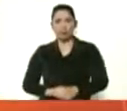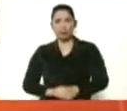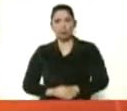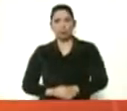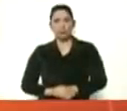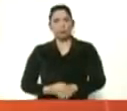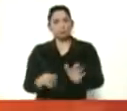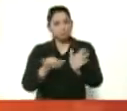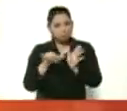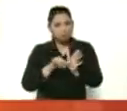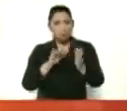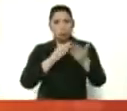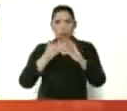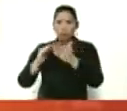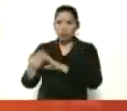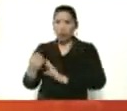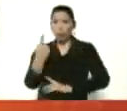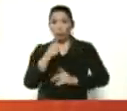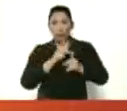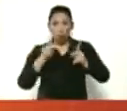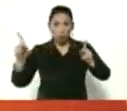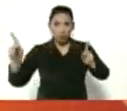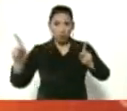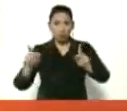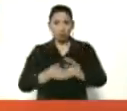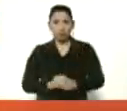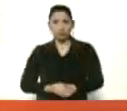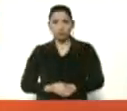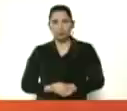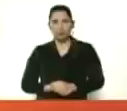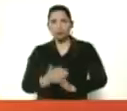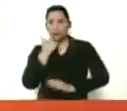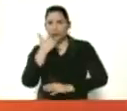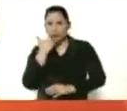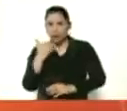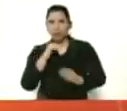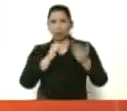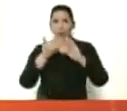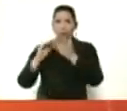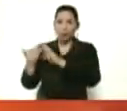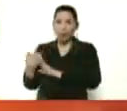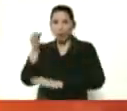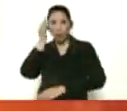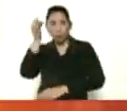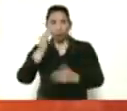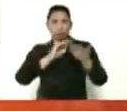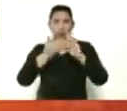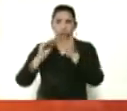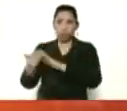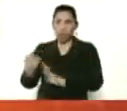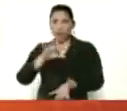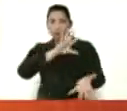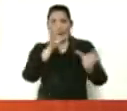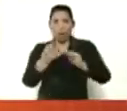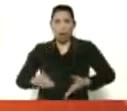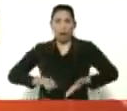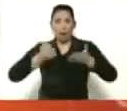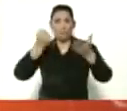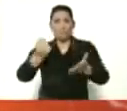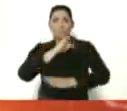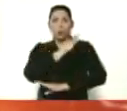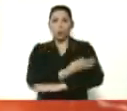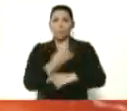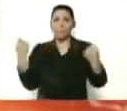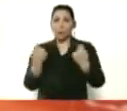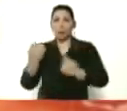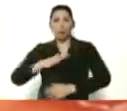comunidad, un kilómetro alrededor de su comunidad. Los consejos comunales, los CLAT, el Poder Popular puede hacer